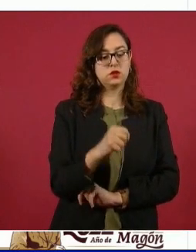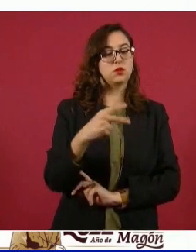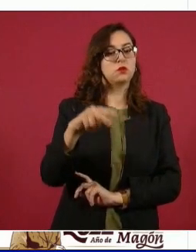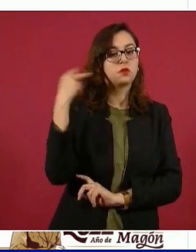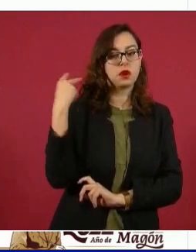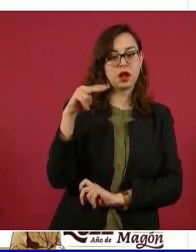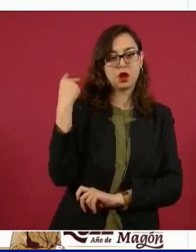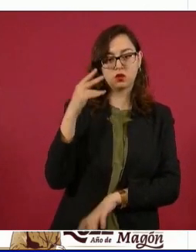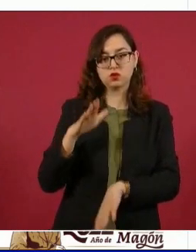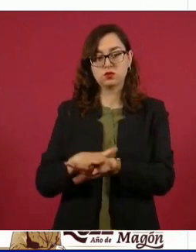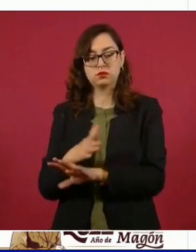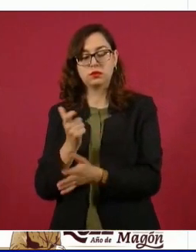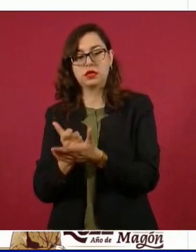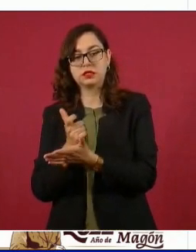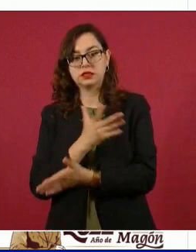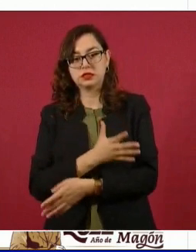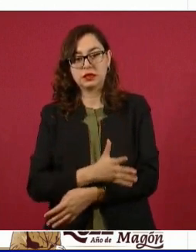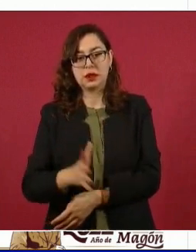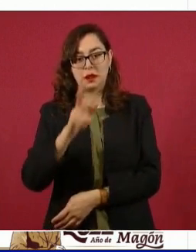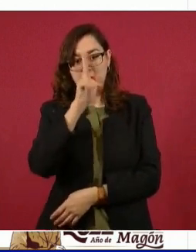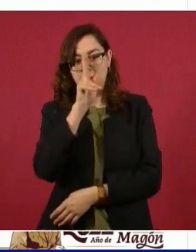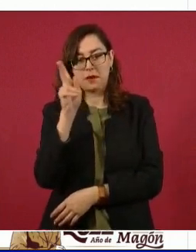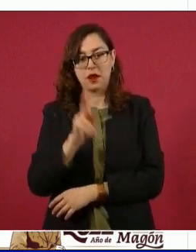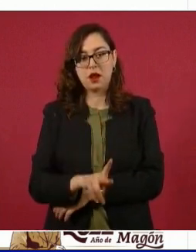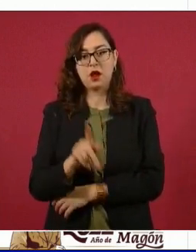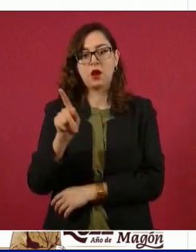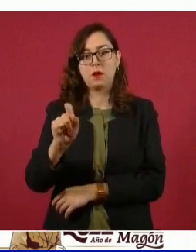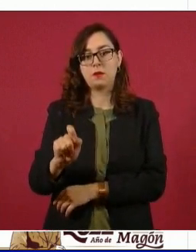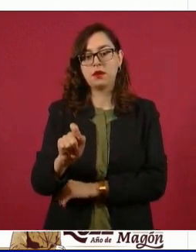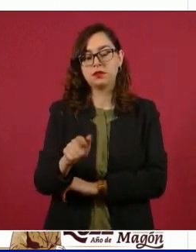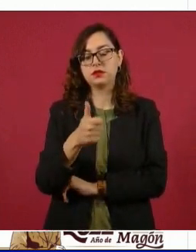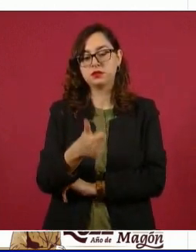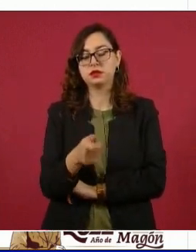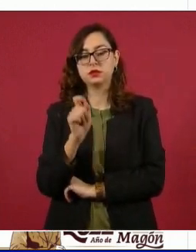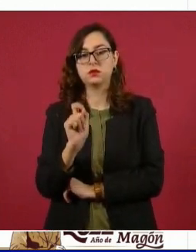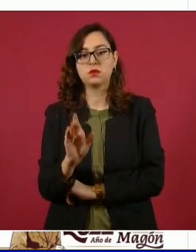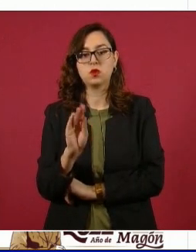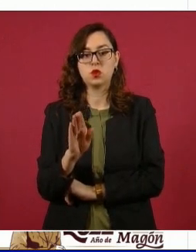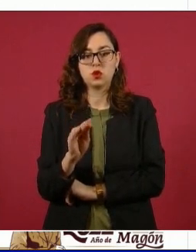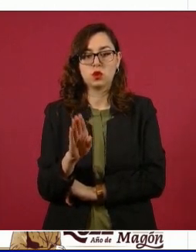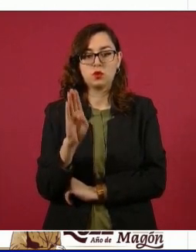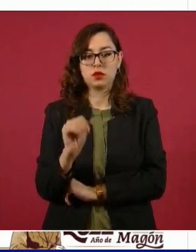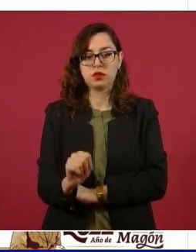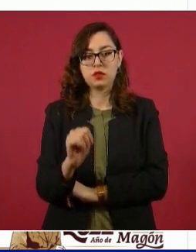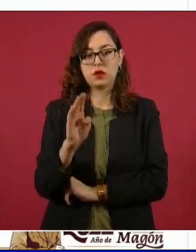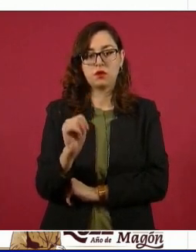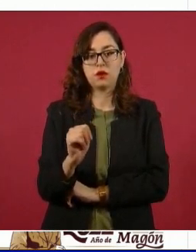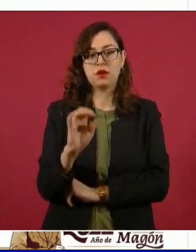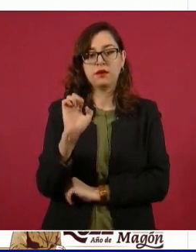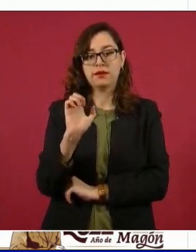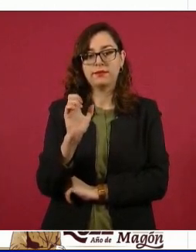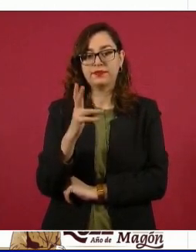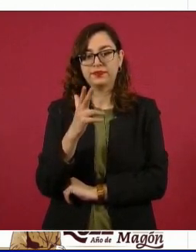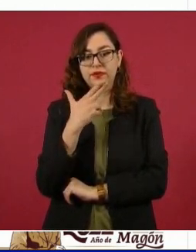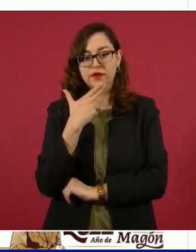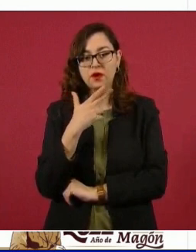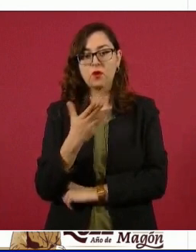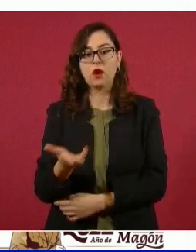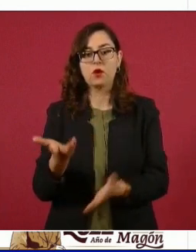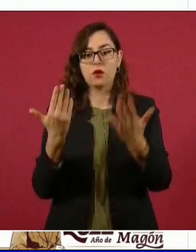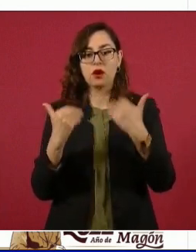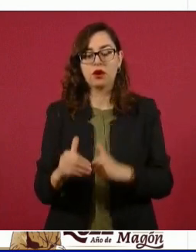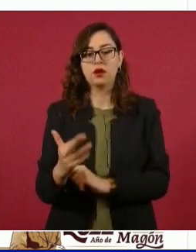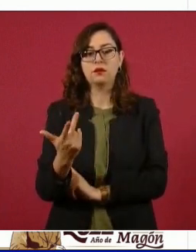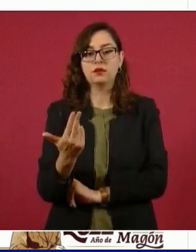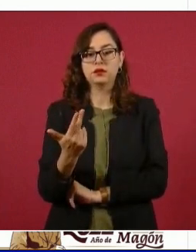Veracruz, mientras que las más caras es Winstar, de 26 pesos 99 centavos el litro en Cuauhtémoc, Chihuahua, y 25 pesos